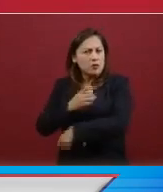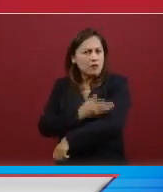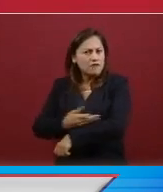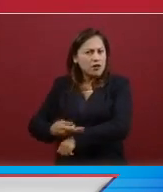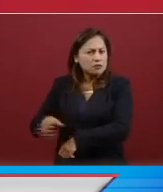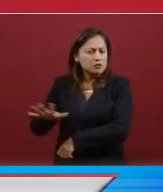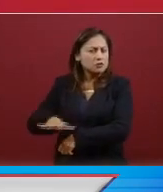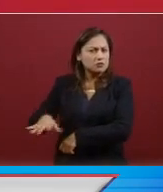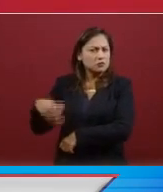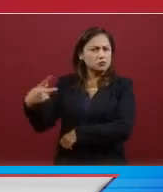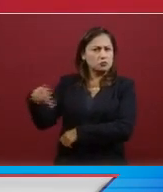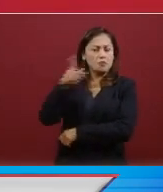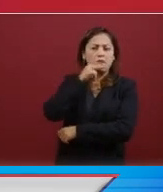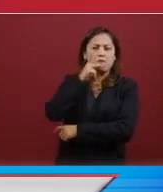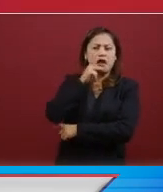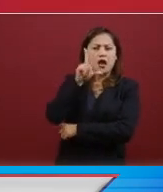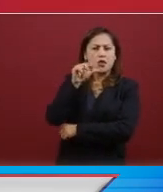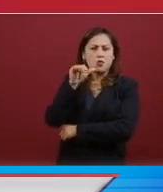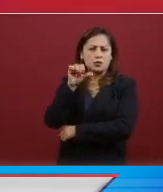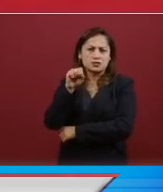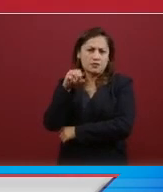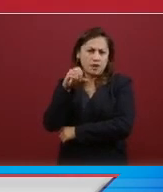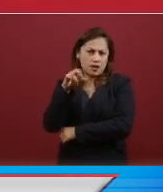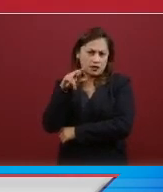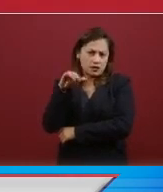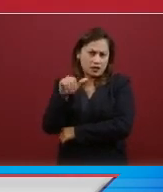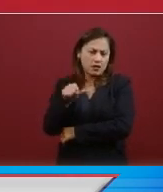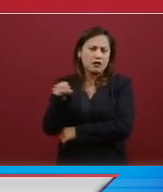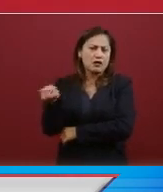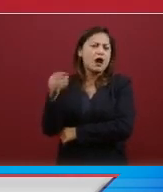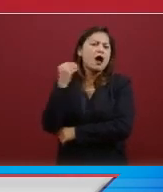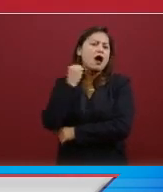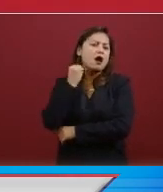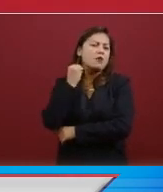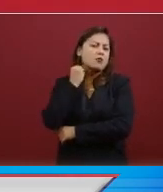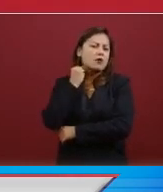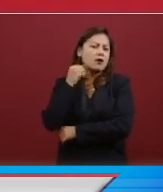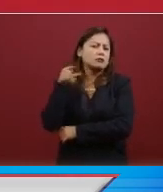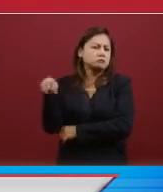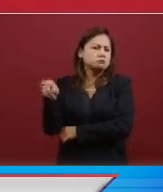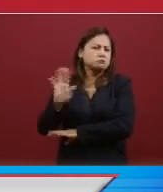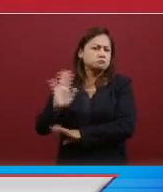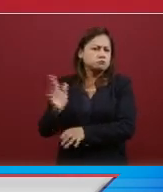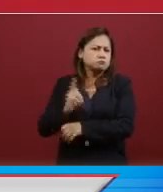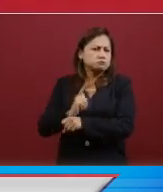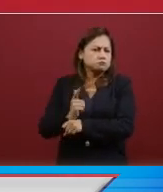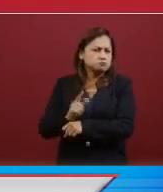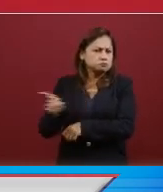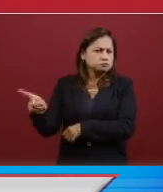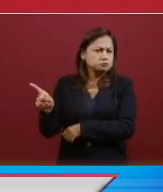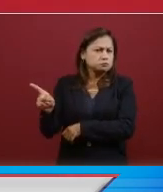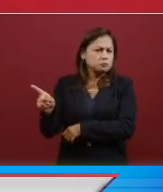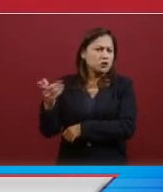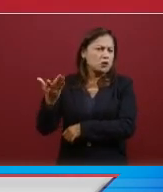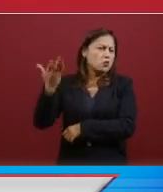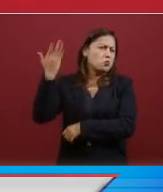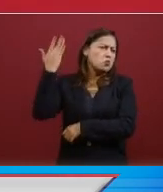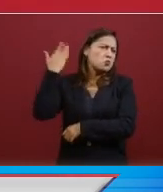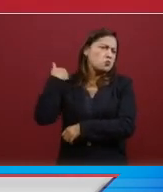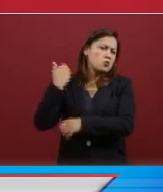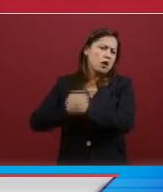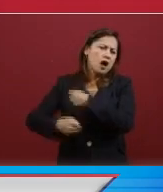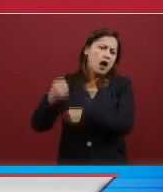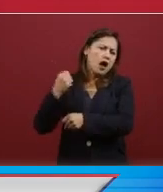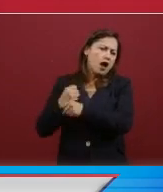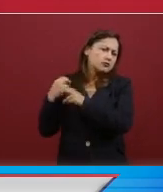Es una actividad permanente de Don Goyo sin mayor riesgo. No existe conflicto de intereses. El padre de la directora de la Secretaría de Trabajo y